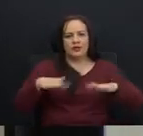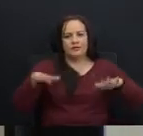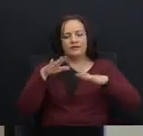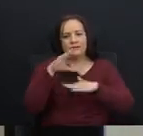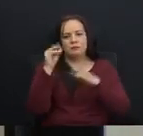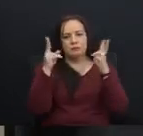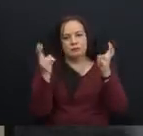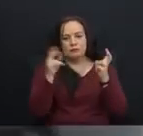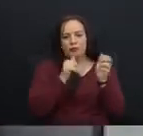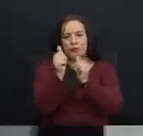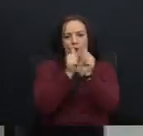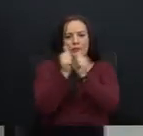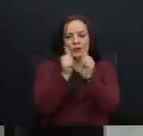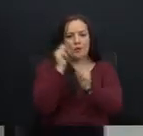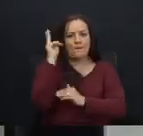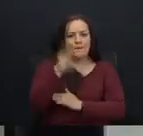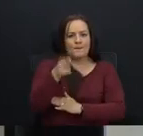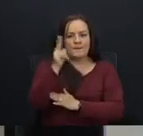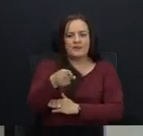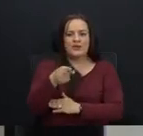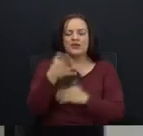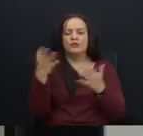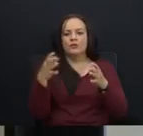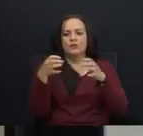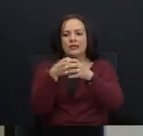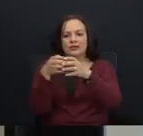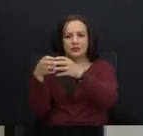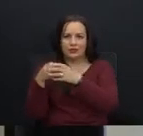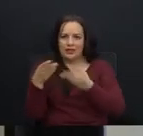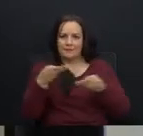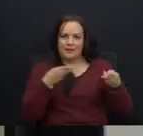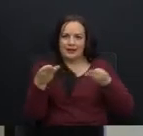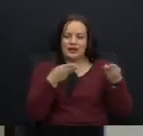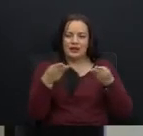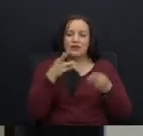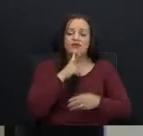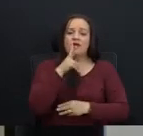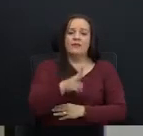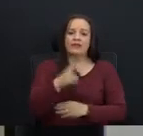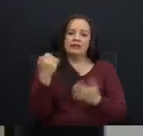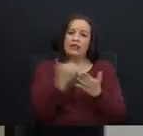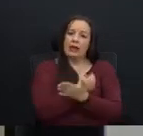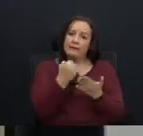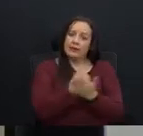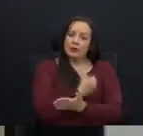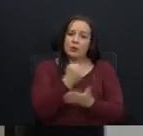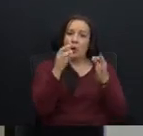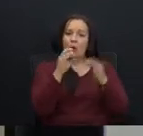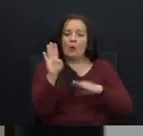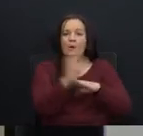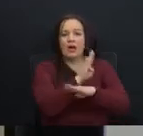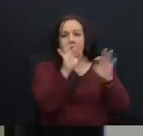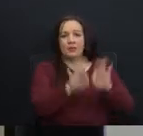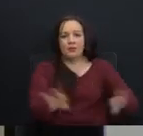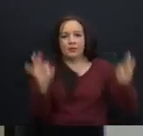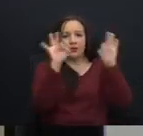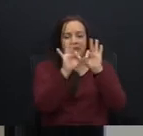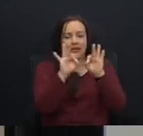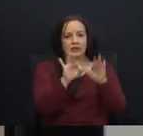por esos mismos nichos de mercado. Realmente lamento que un banco tan importante, tan consolidado y